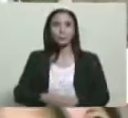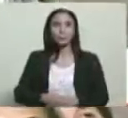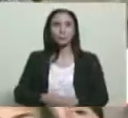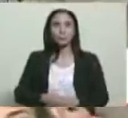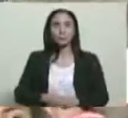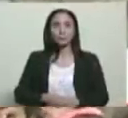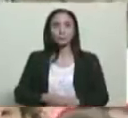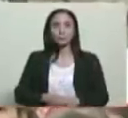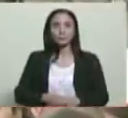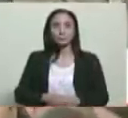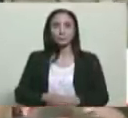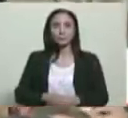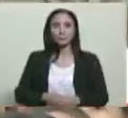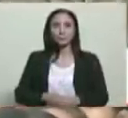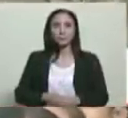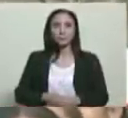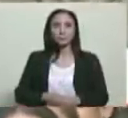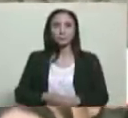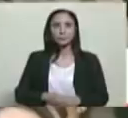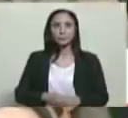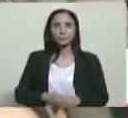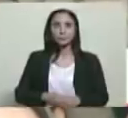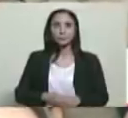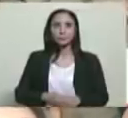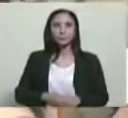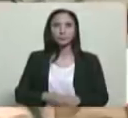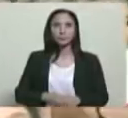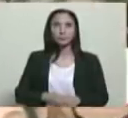Lo que hace falta es